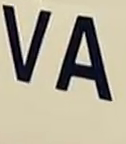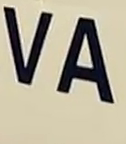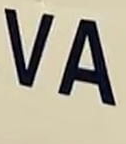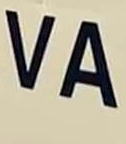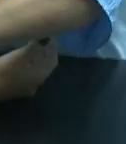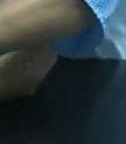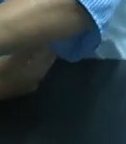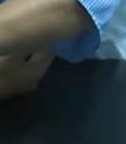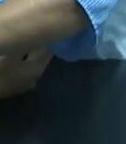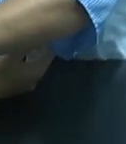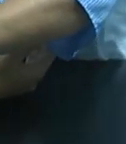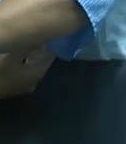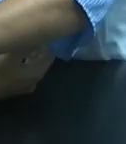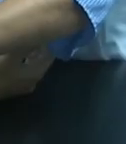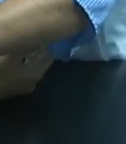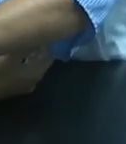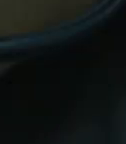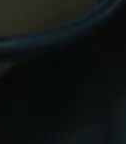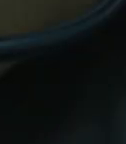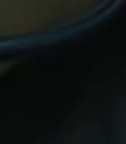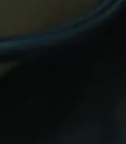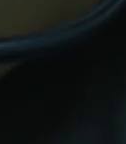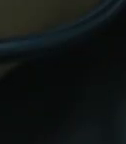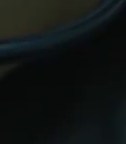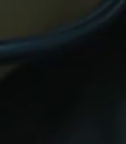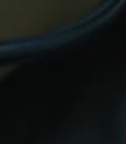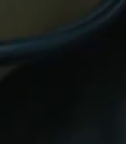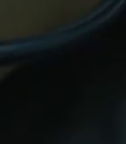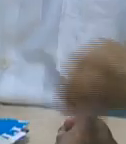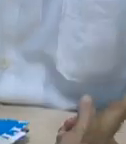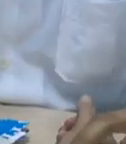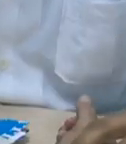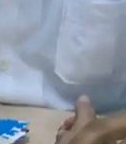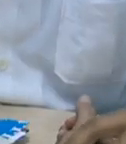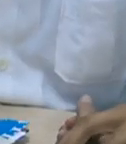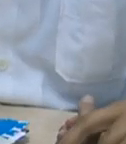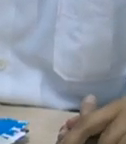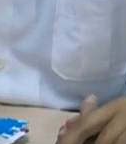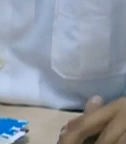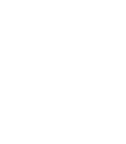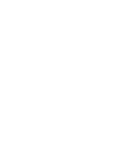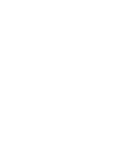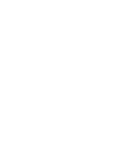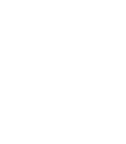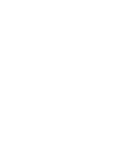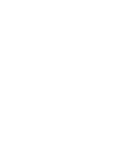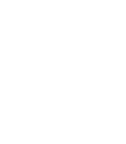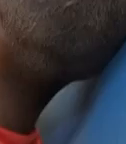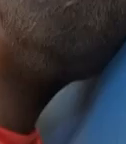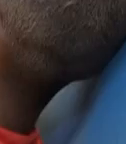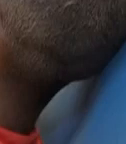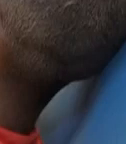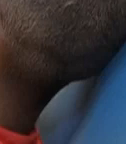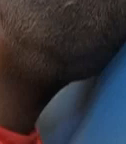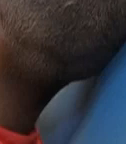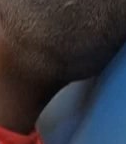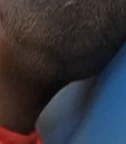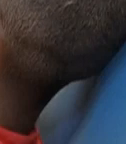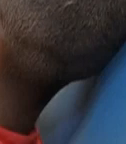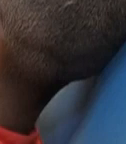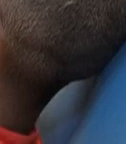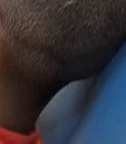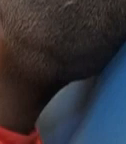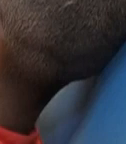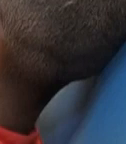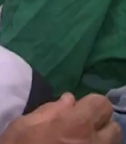móvil. Haga su inscripción y reciba un examen médico para verificar su condición de salud. Es requisito